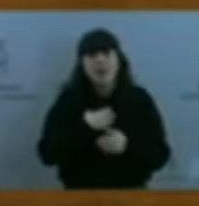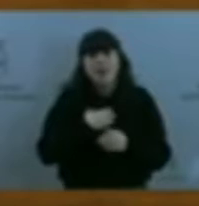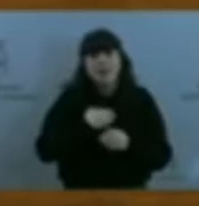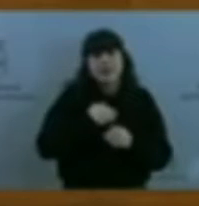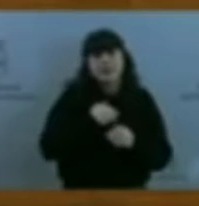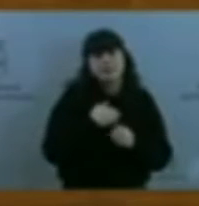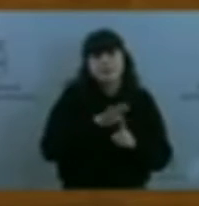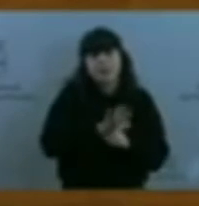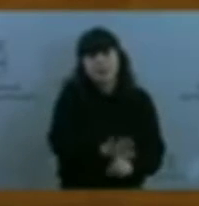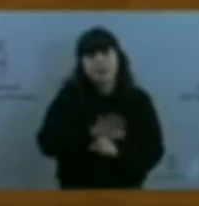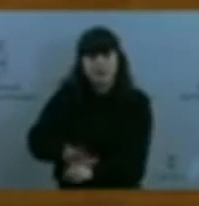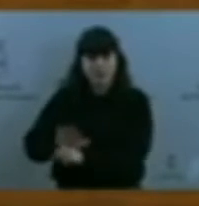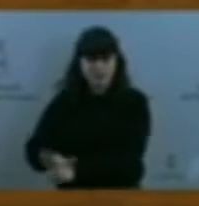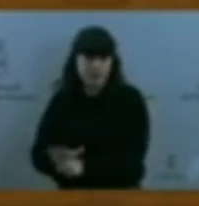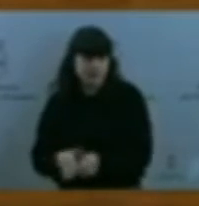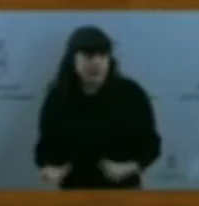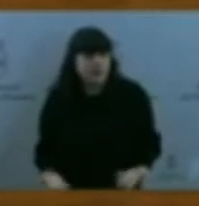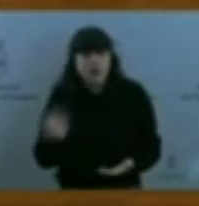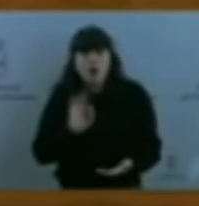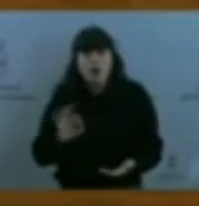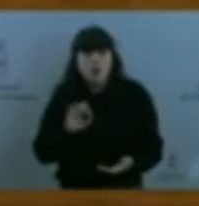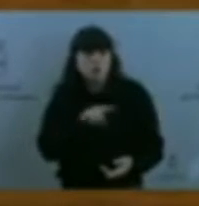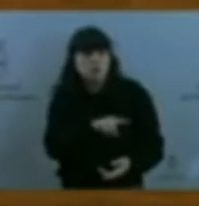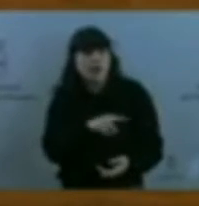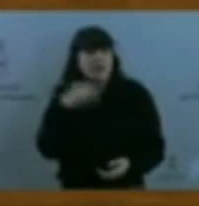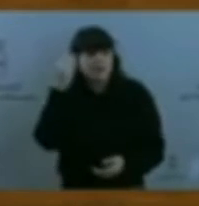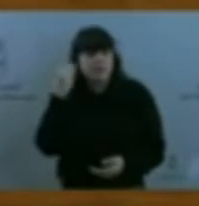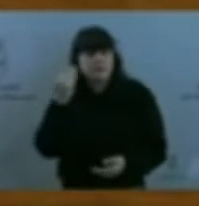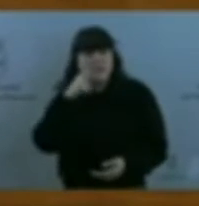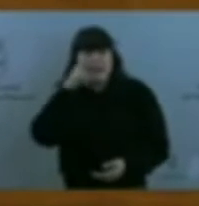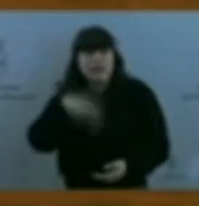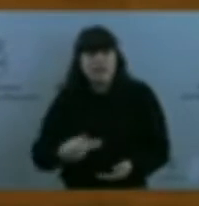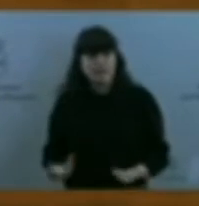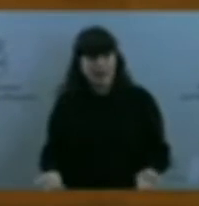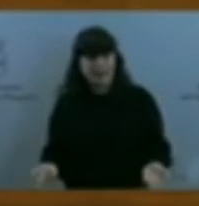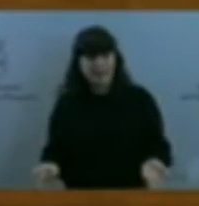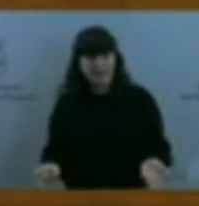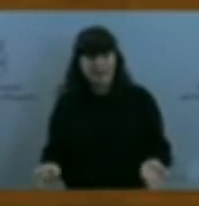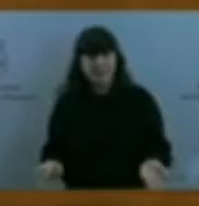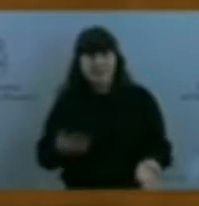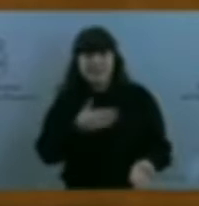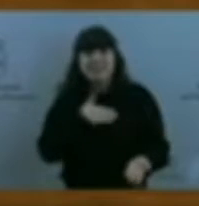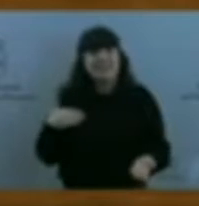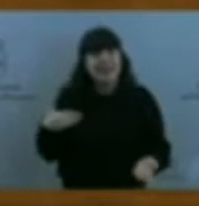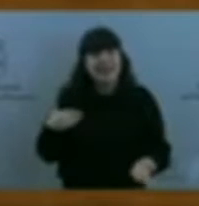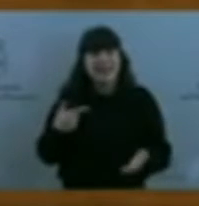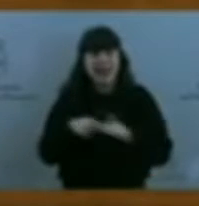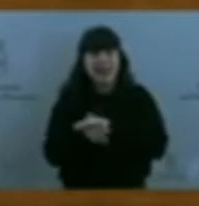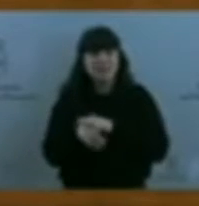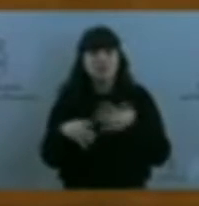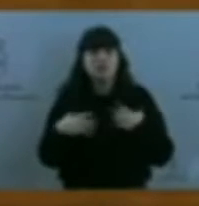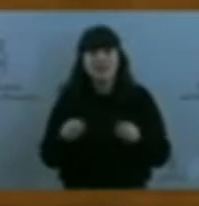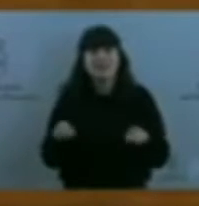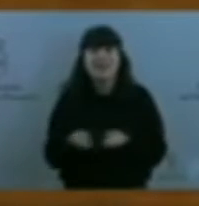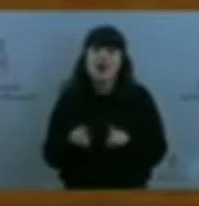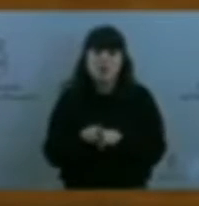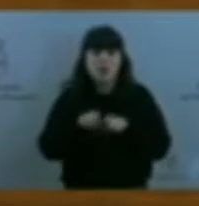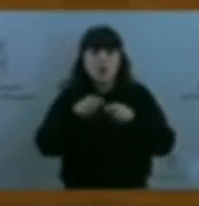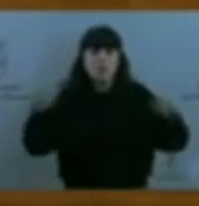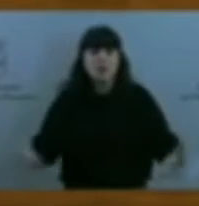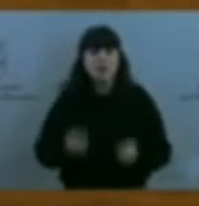de inferioridad y con el deseo de usar la gestión sanitaria como un arma propagandística y arrojadiza a la oposición.